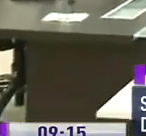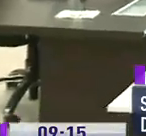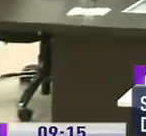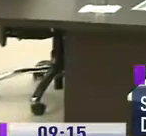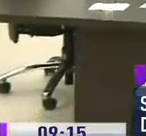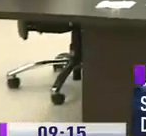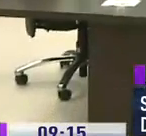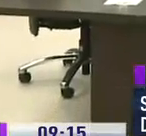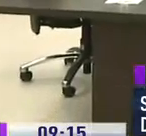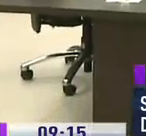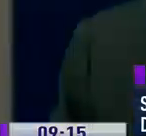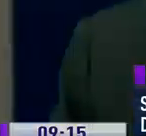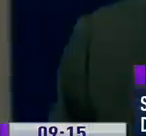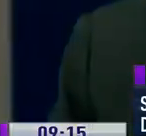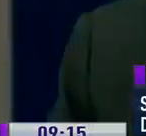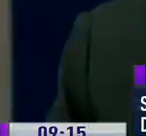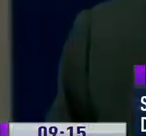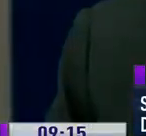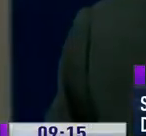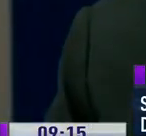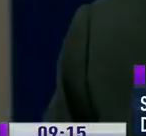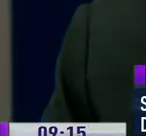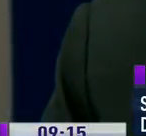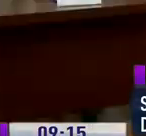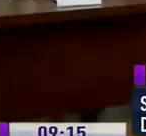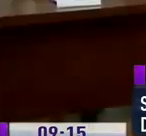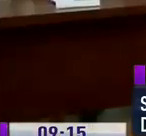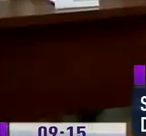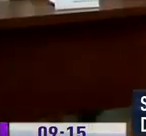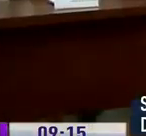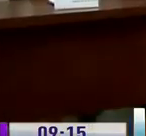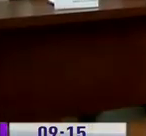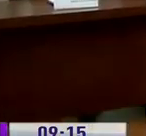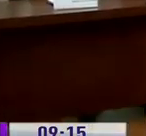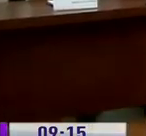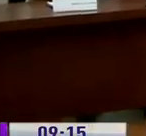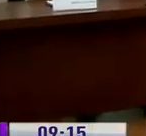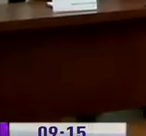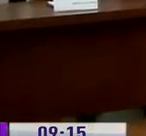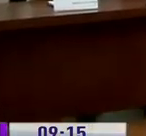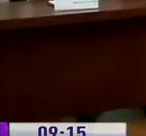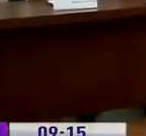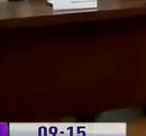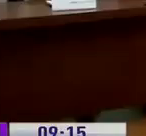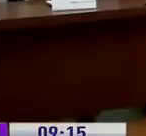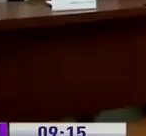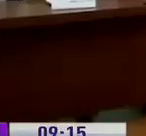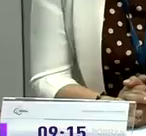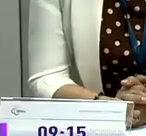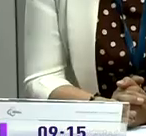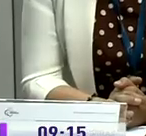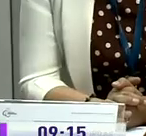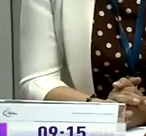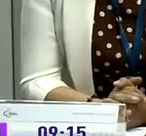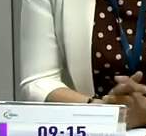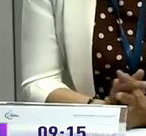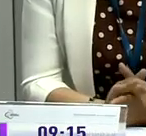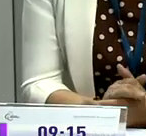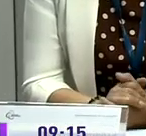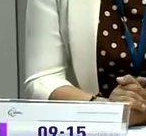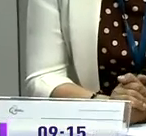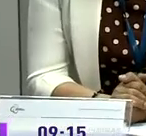la designación de vocales definitivos del Consejo de la Judicatura. Es tiempo de una pausa, la temperatura en Quito en 10 grados